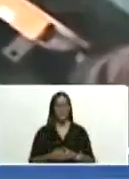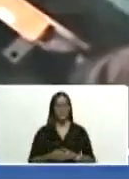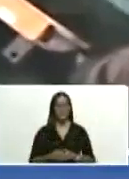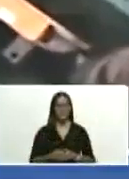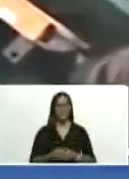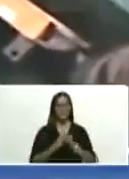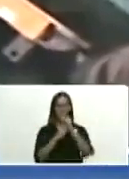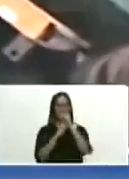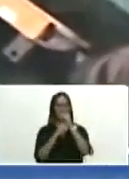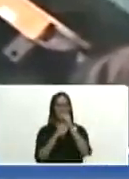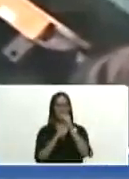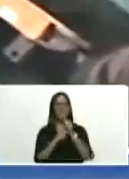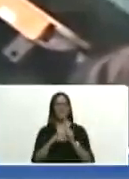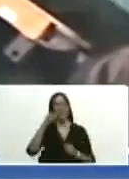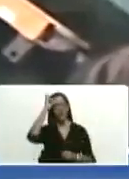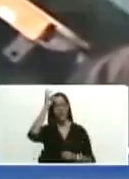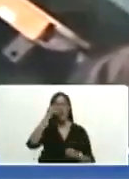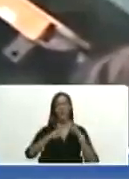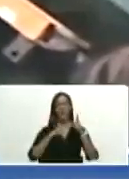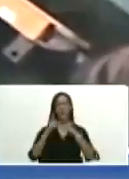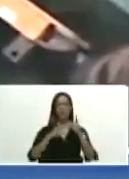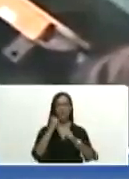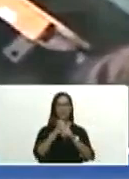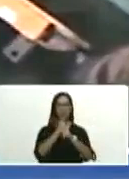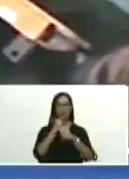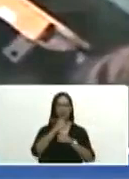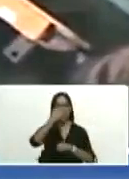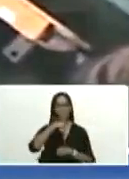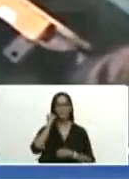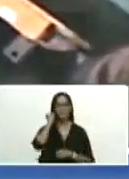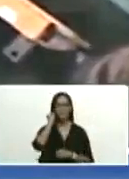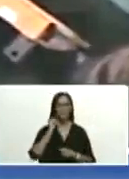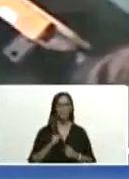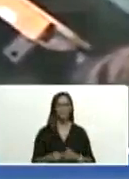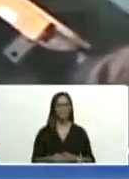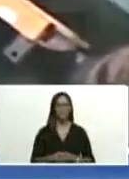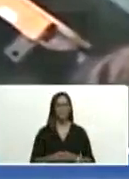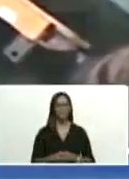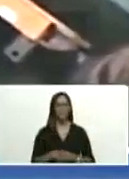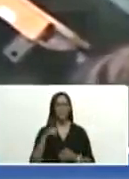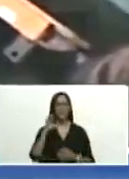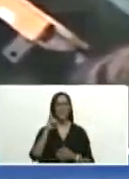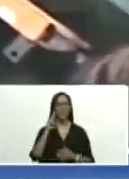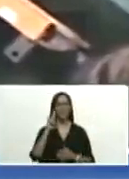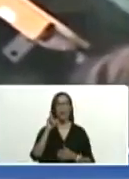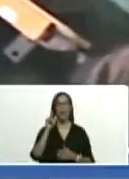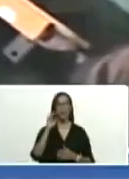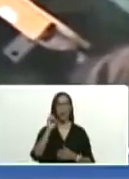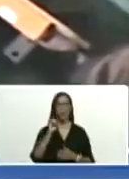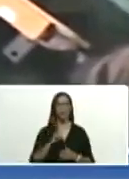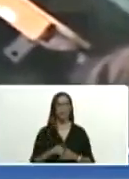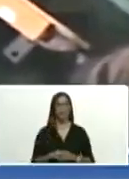líderes de los consejos productivos de trabajadores y trabajadoras Eduardo piñate